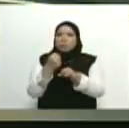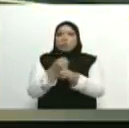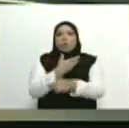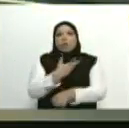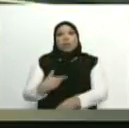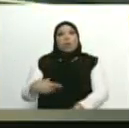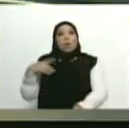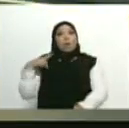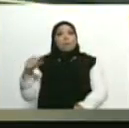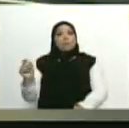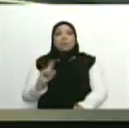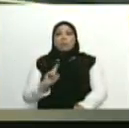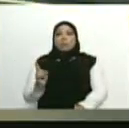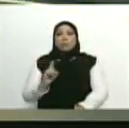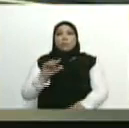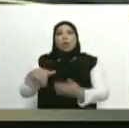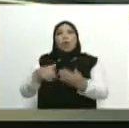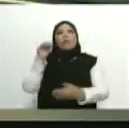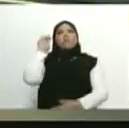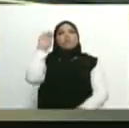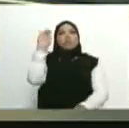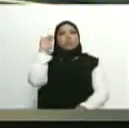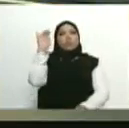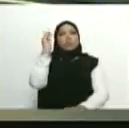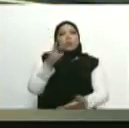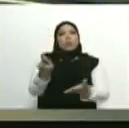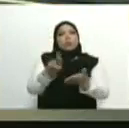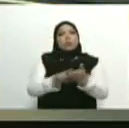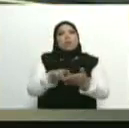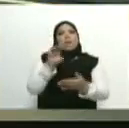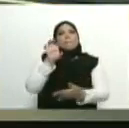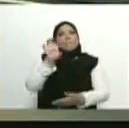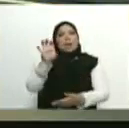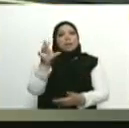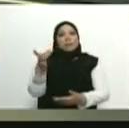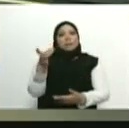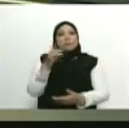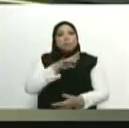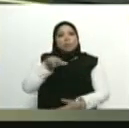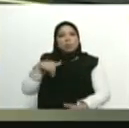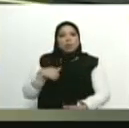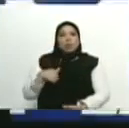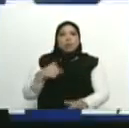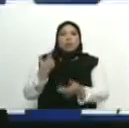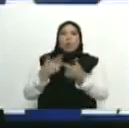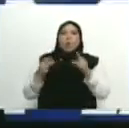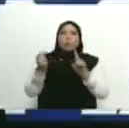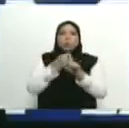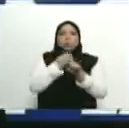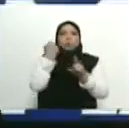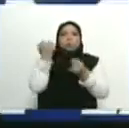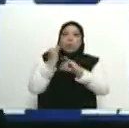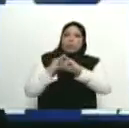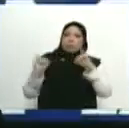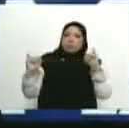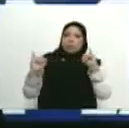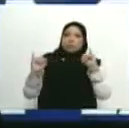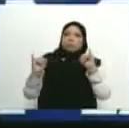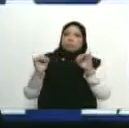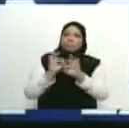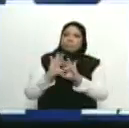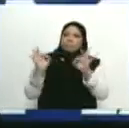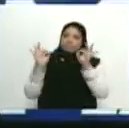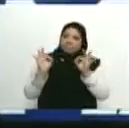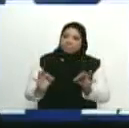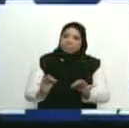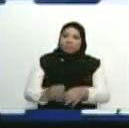nos vamos a proyectar hacia el futuro que requiere nuestra patria y nuestra lucha por la independencia definitiva.